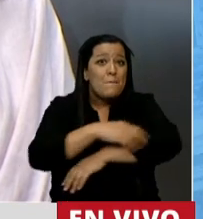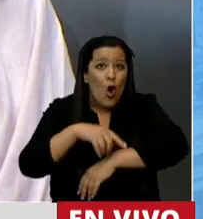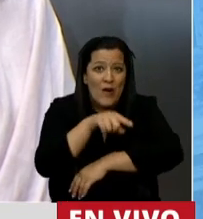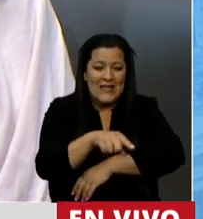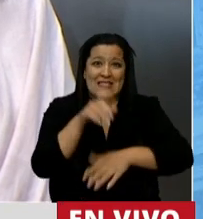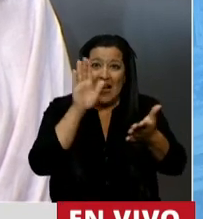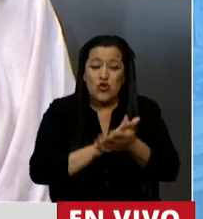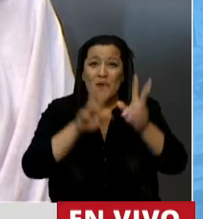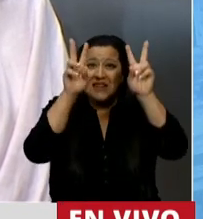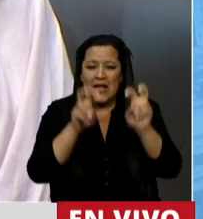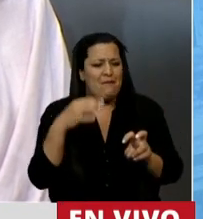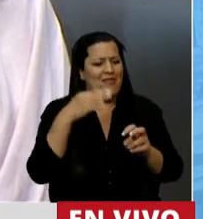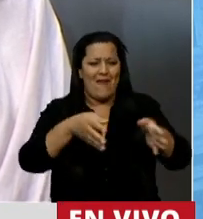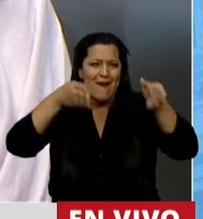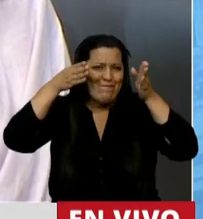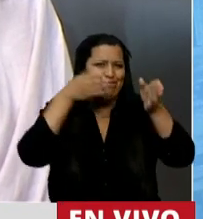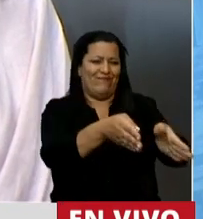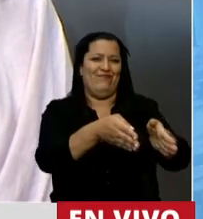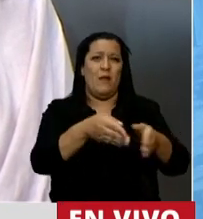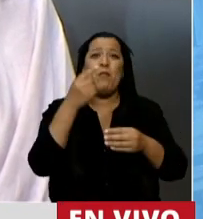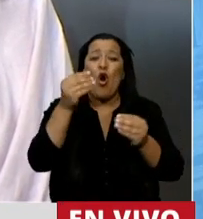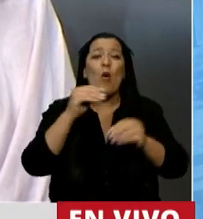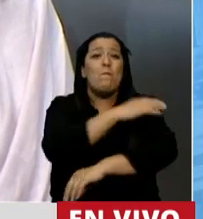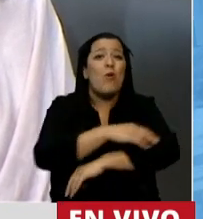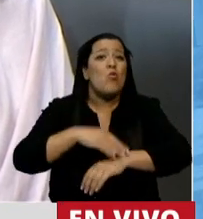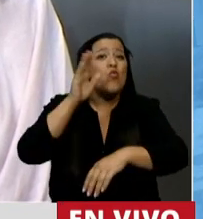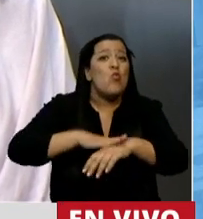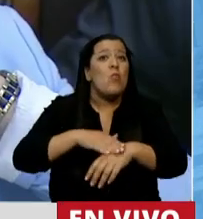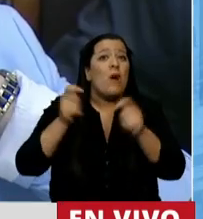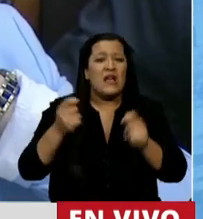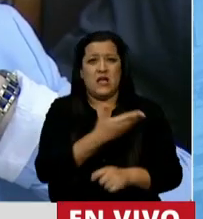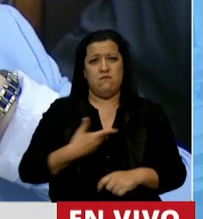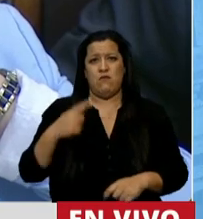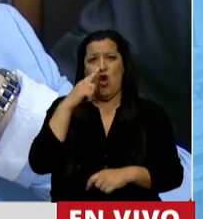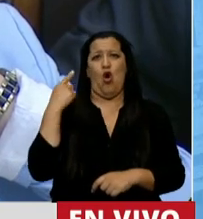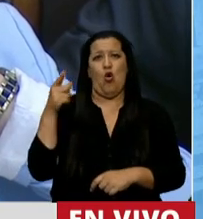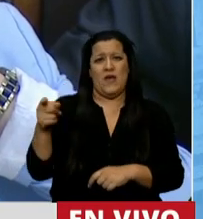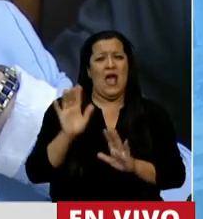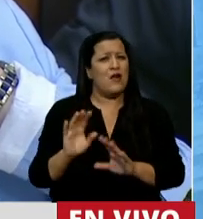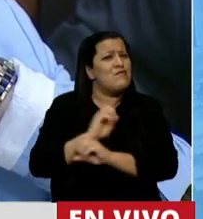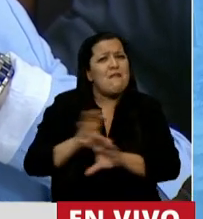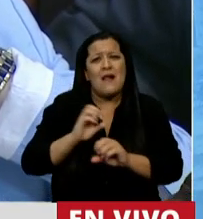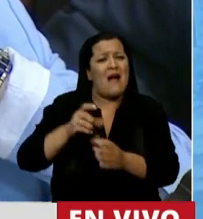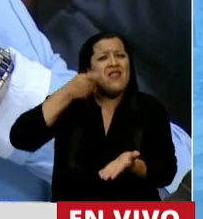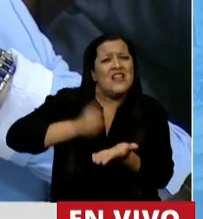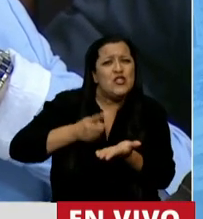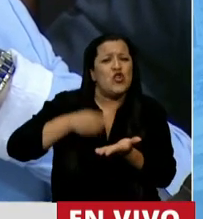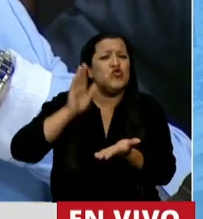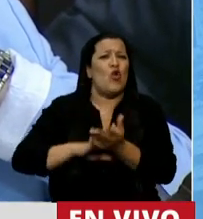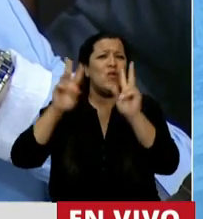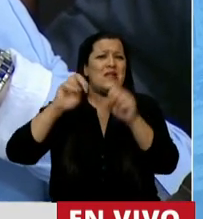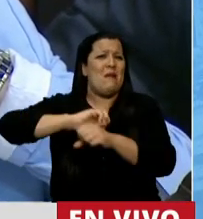prioridad y el principal causante de la pobreza es este gobierno por las malas decisiones en torno de la pandemia.